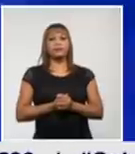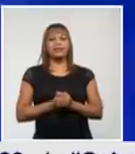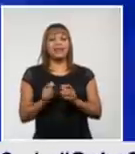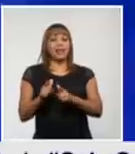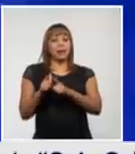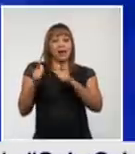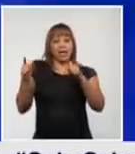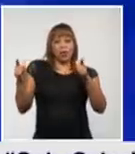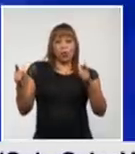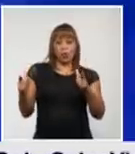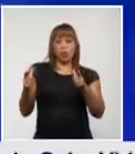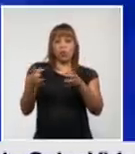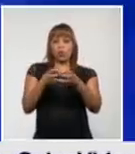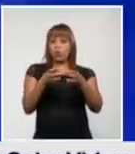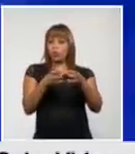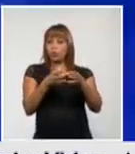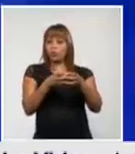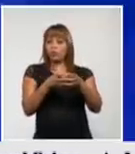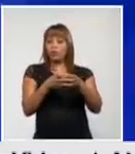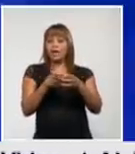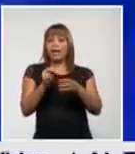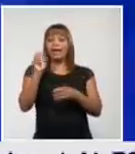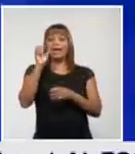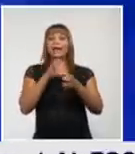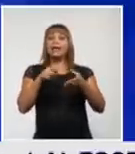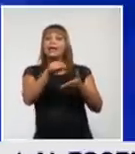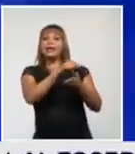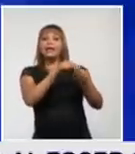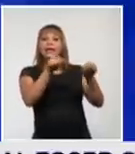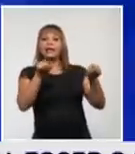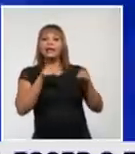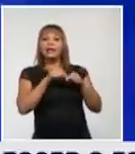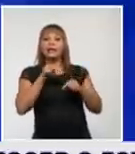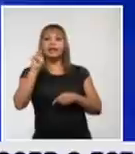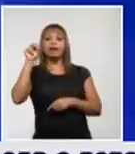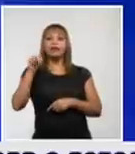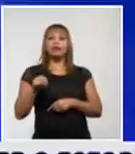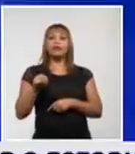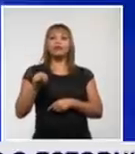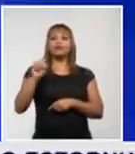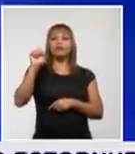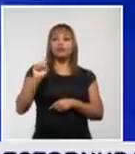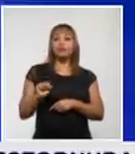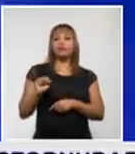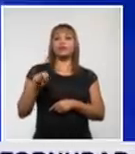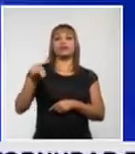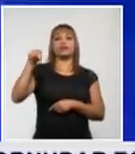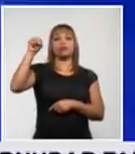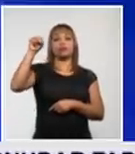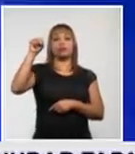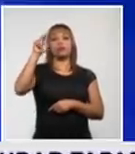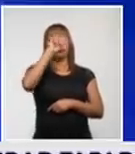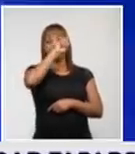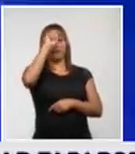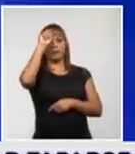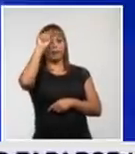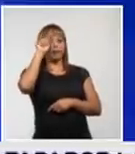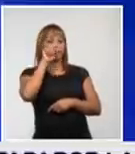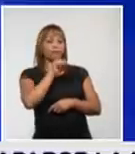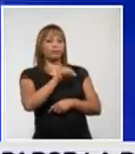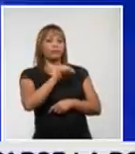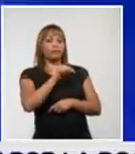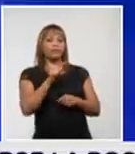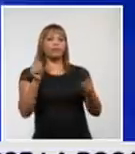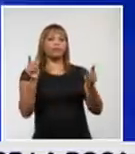concentración está en el área norte y sur del municipio de Santi Espíritu, en menor cuantía el área